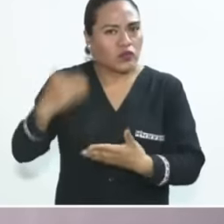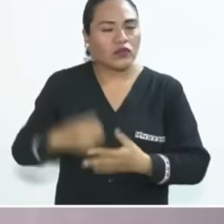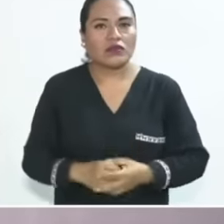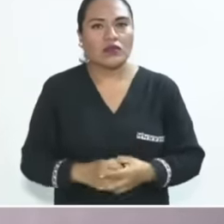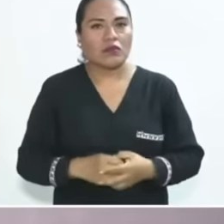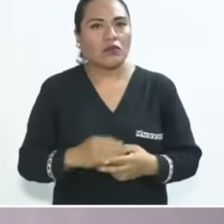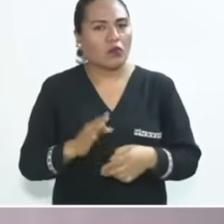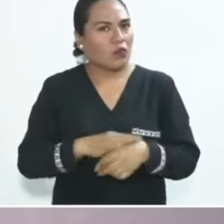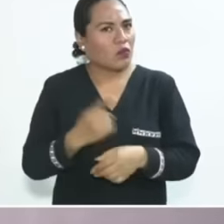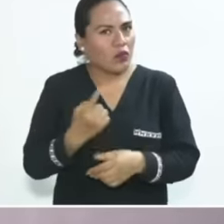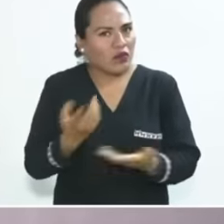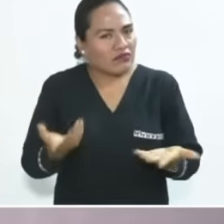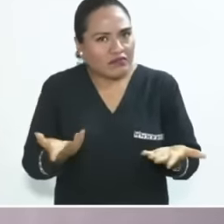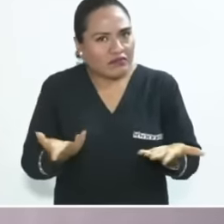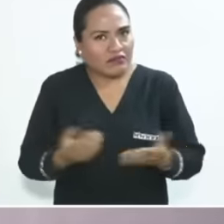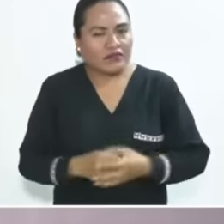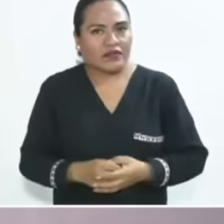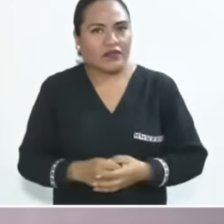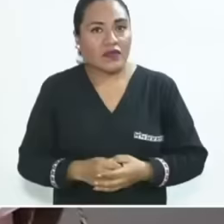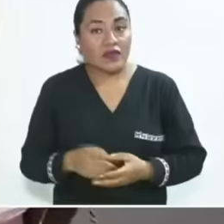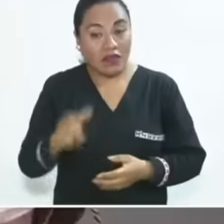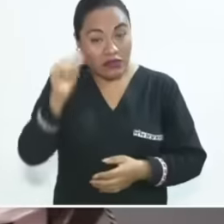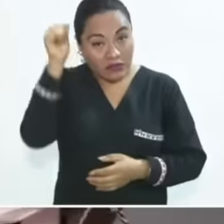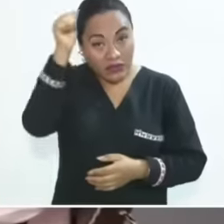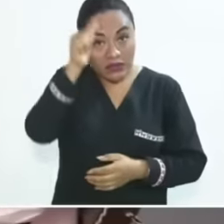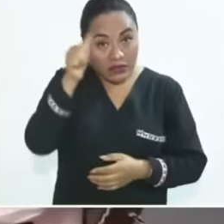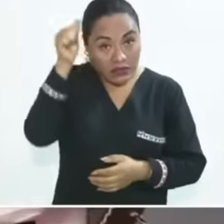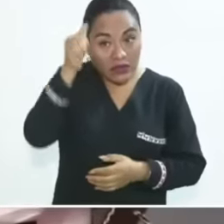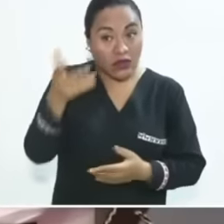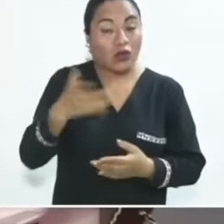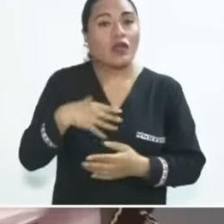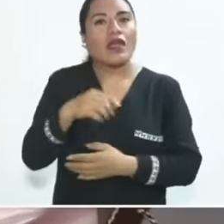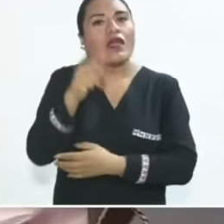Porque el cura Hidalgo